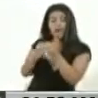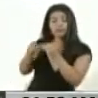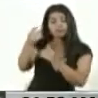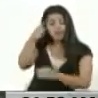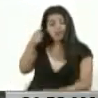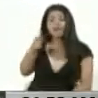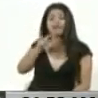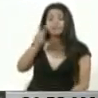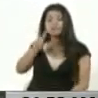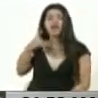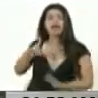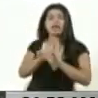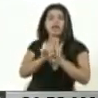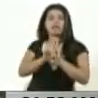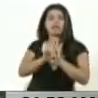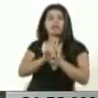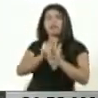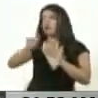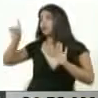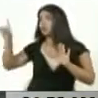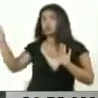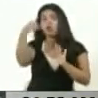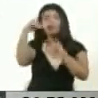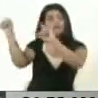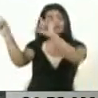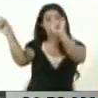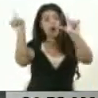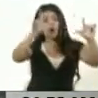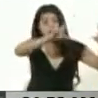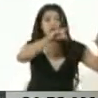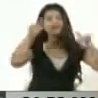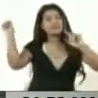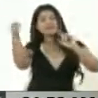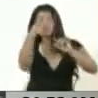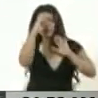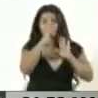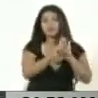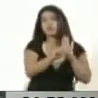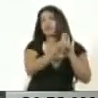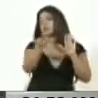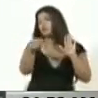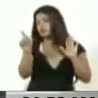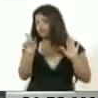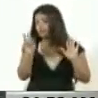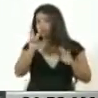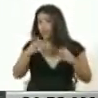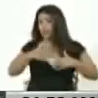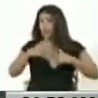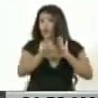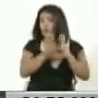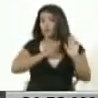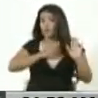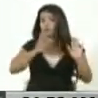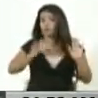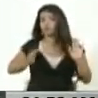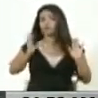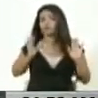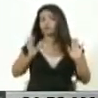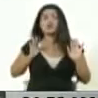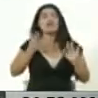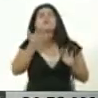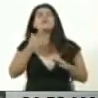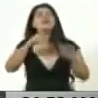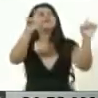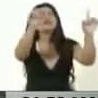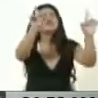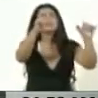cumplirlo cualquier medio de comunicación. Así es. ¿Cuál es la violación que está cometiendo CNN por la cual todos